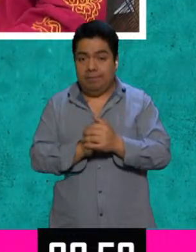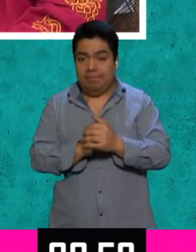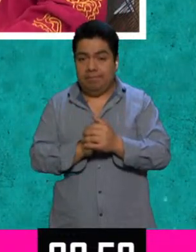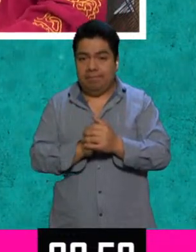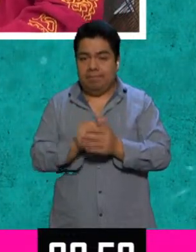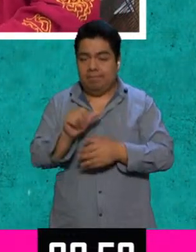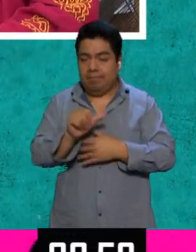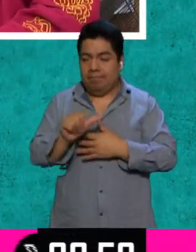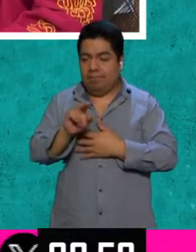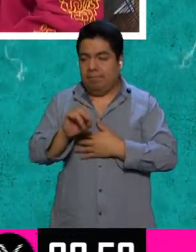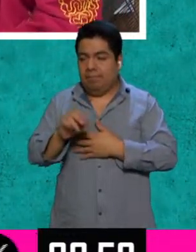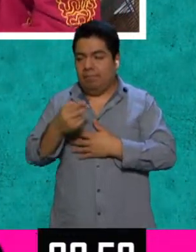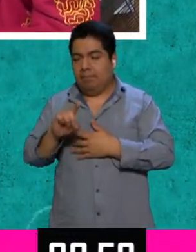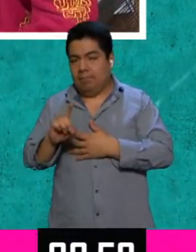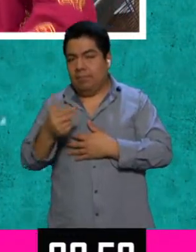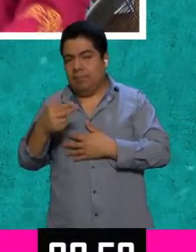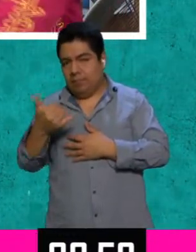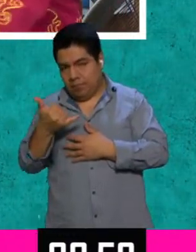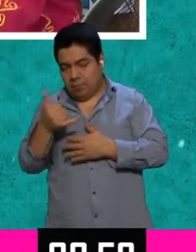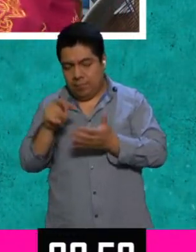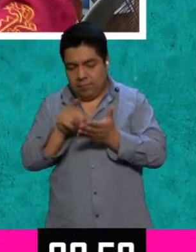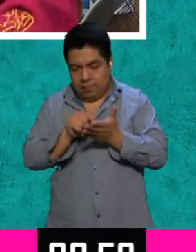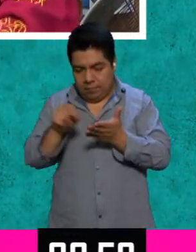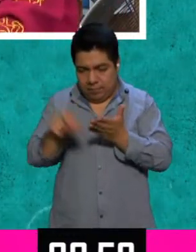Bueno, @Ronquillo de hoy en la X y